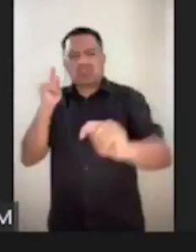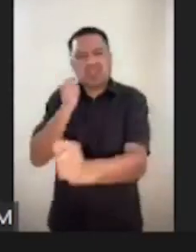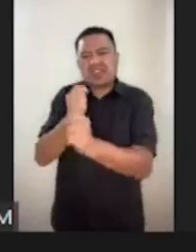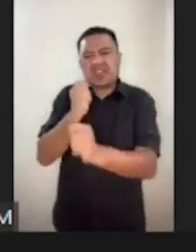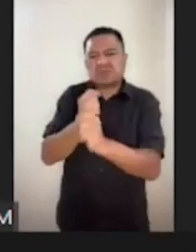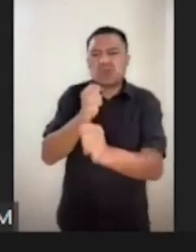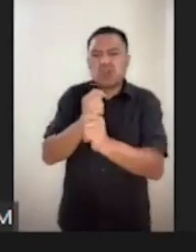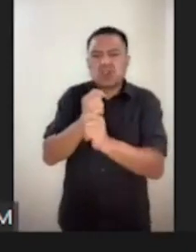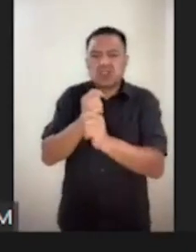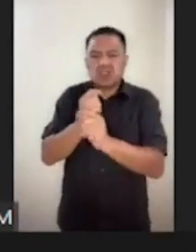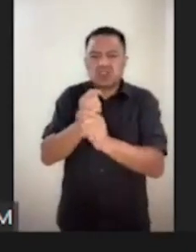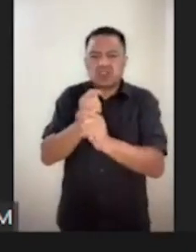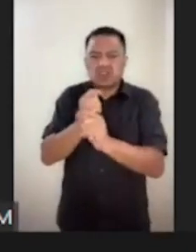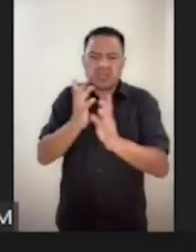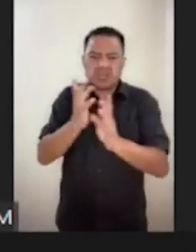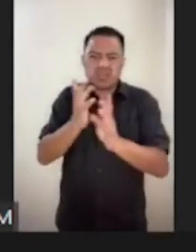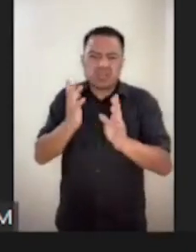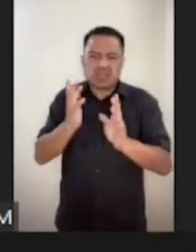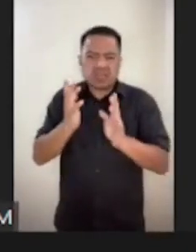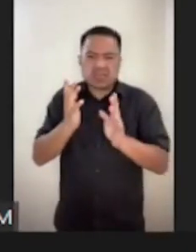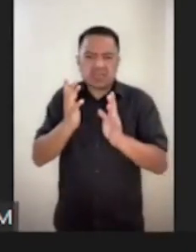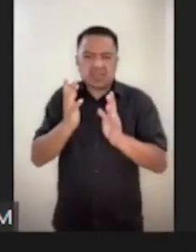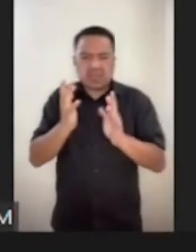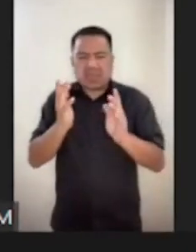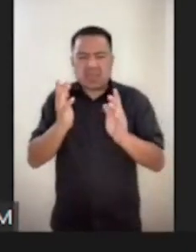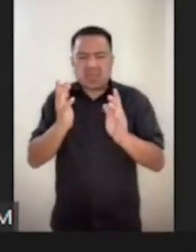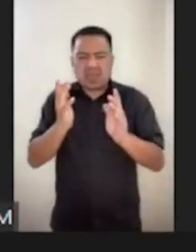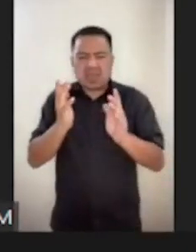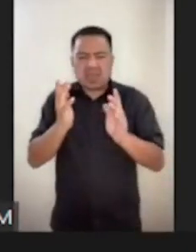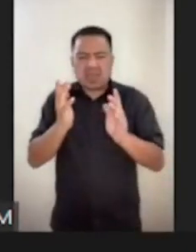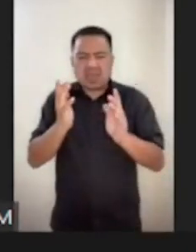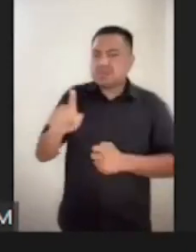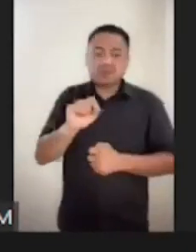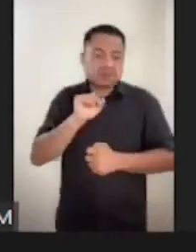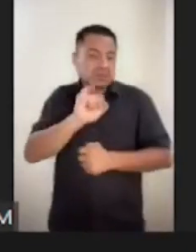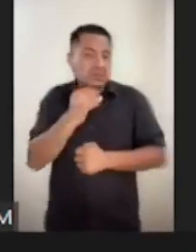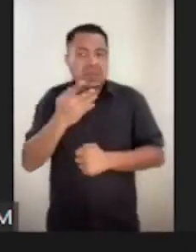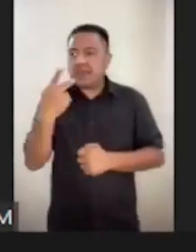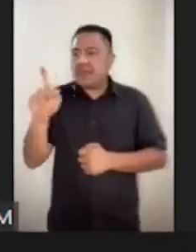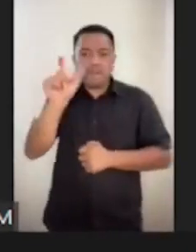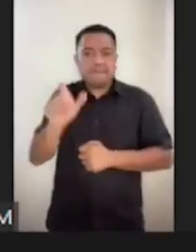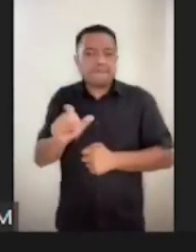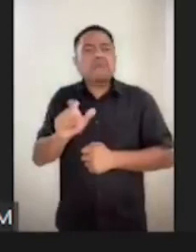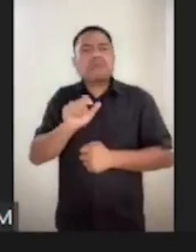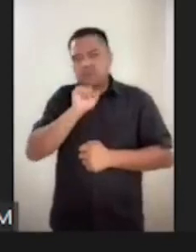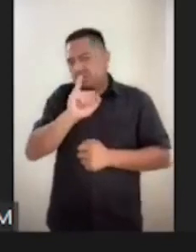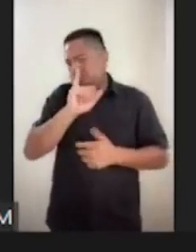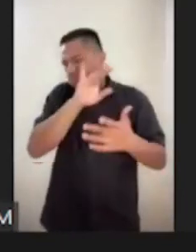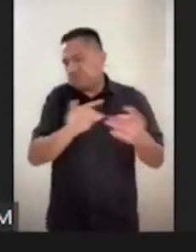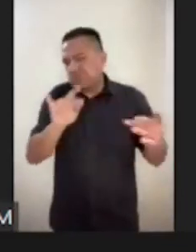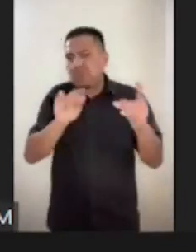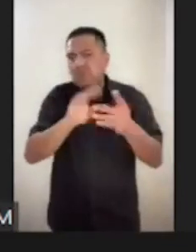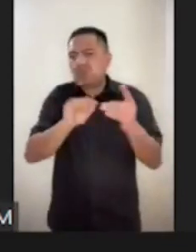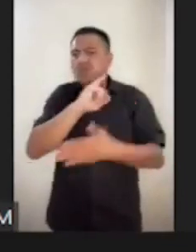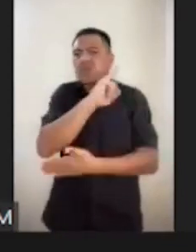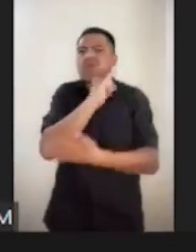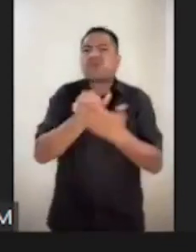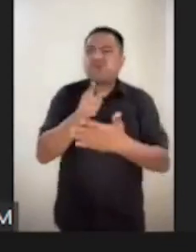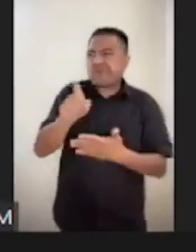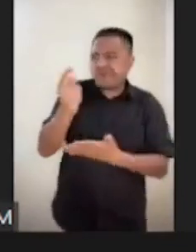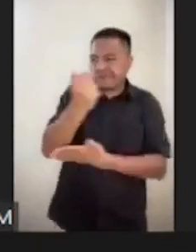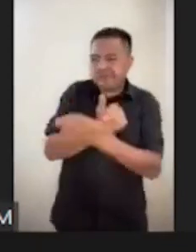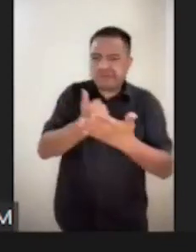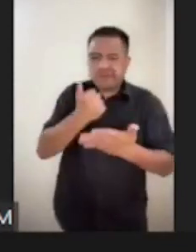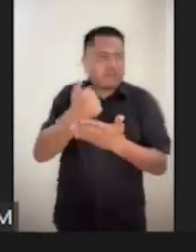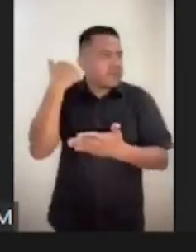transporte público, materia de la denuncia. Y si bien la denunciada confirmó que la propaganda de su informe en la ciudad